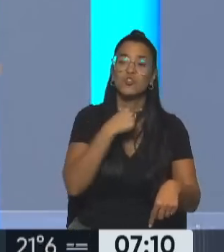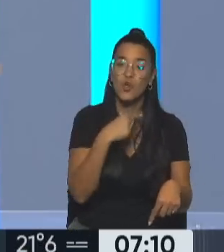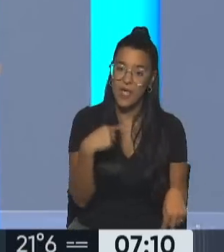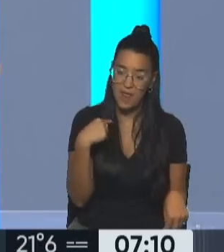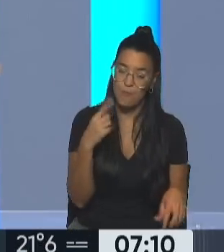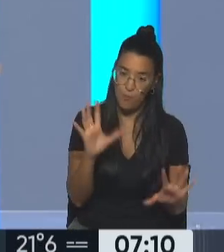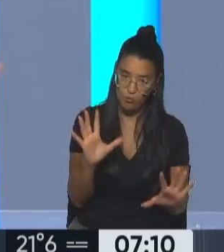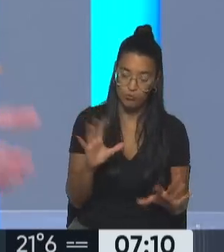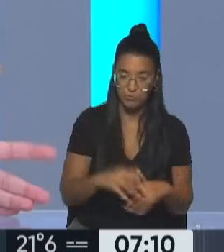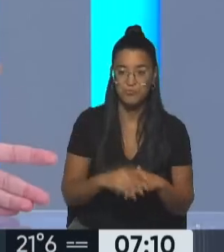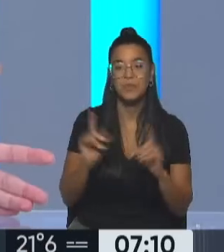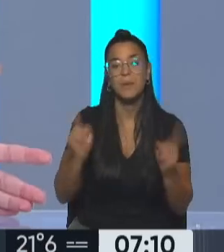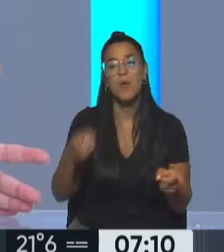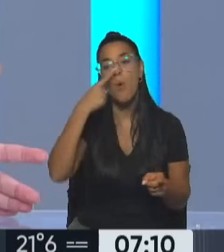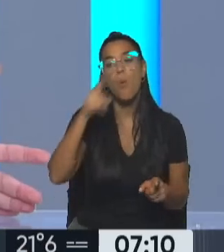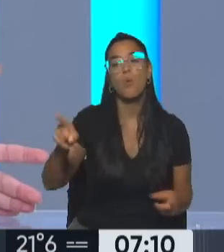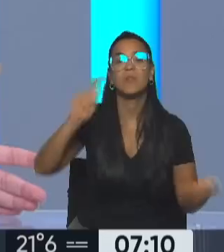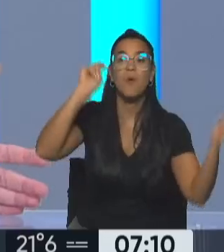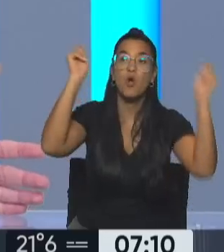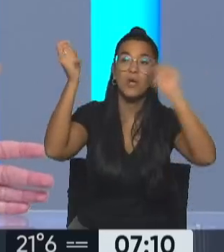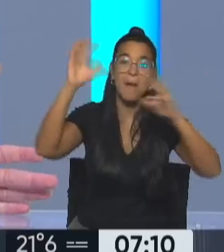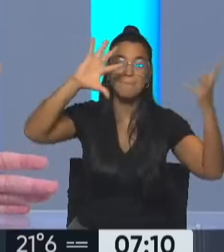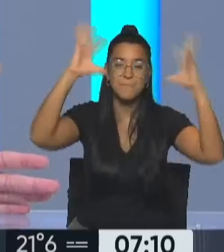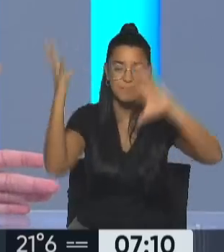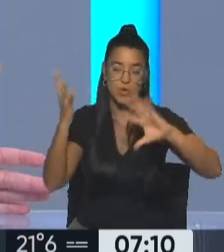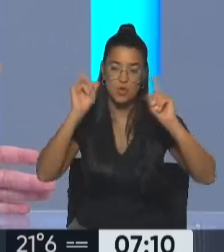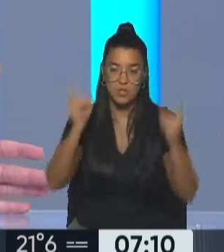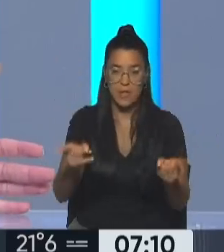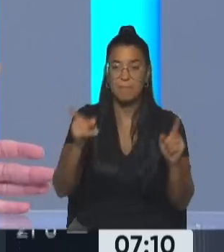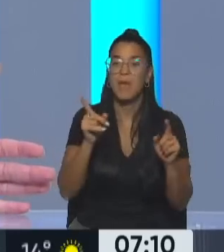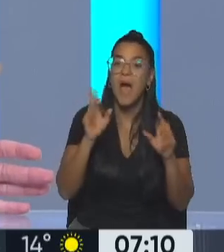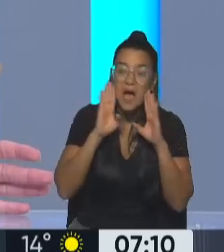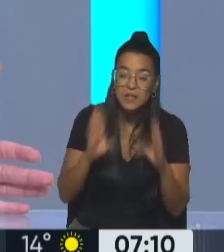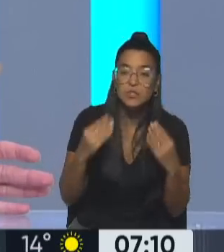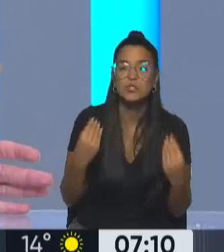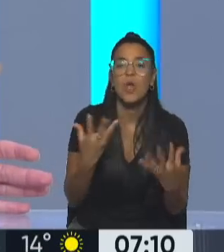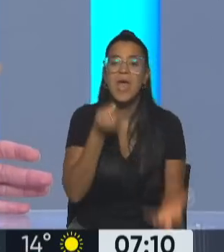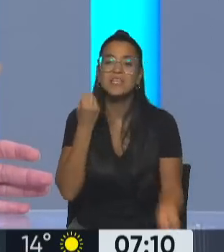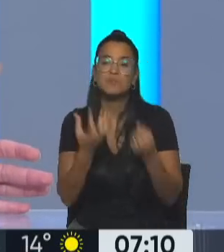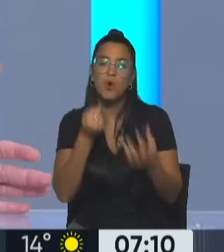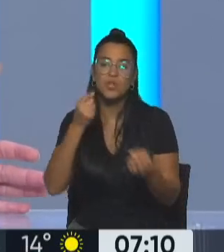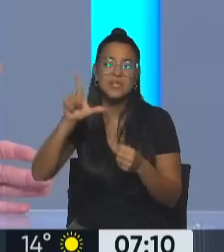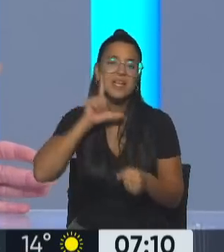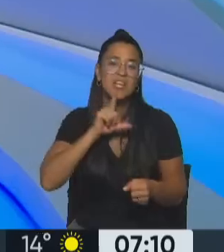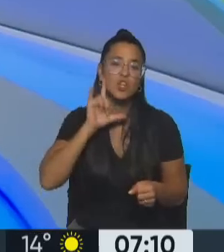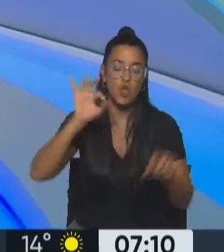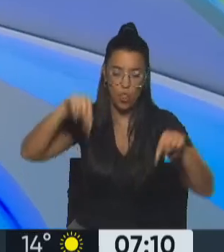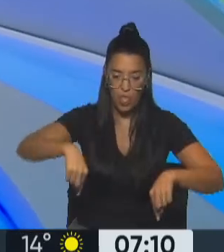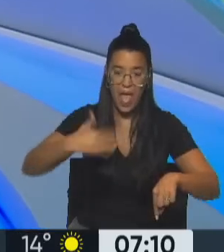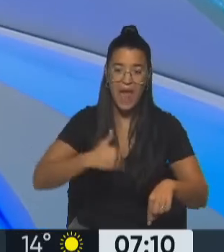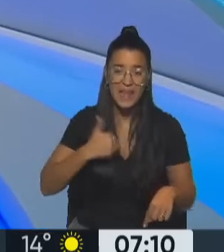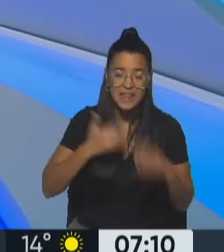en este sentido Y por último cambio climático también están la agenda y atención con esto la explotación del litio en Argentina